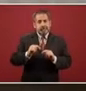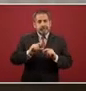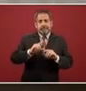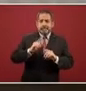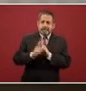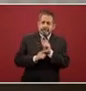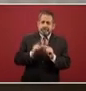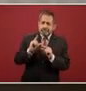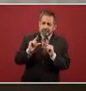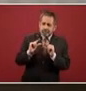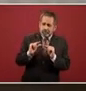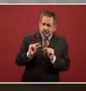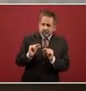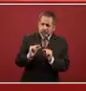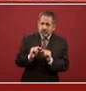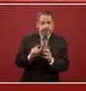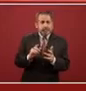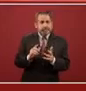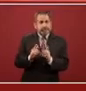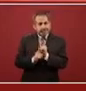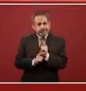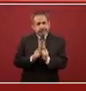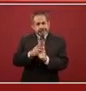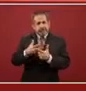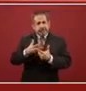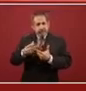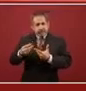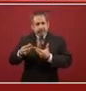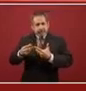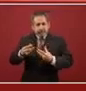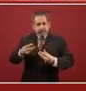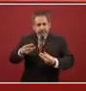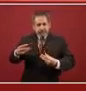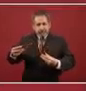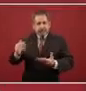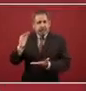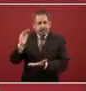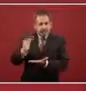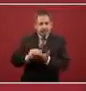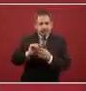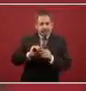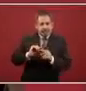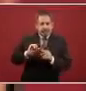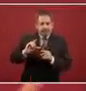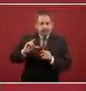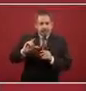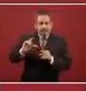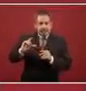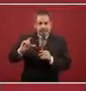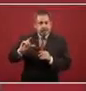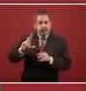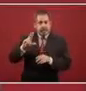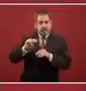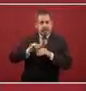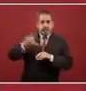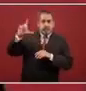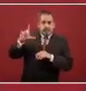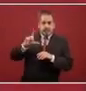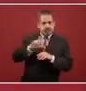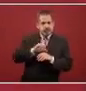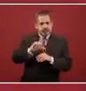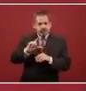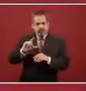transmisión, vamos a lograr lo que queremos, que es el número de casos diarios va a ser menor al que ocurriría si no hiciéramos nada,